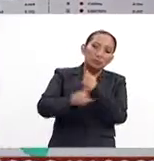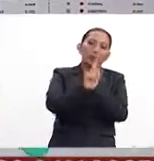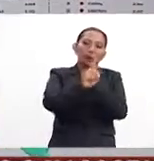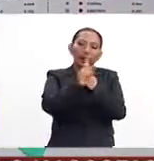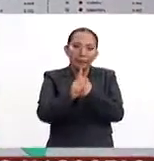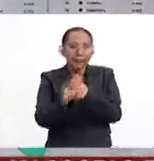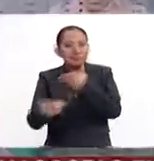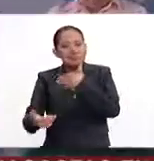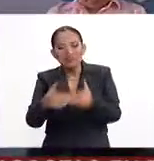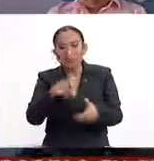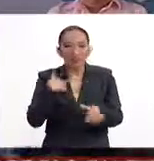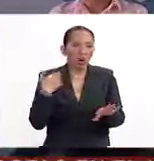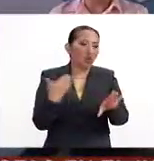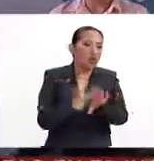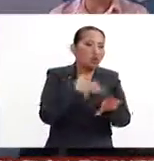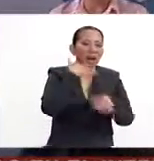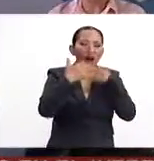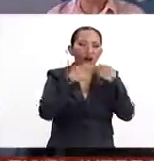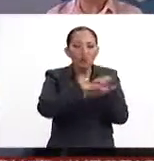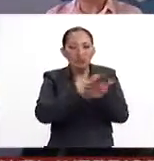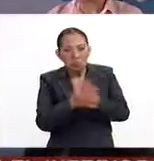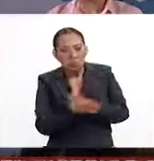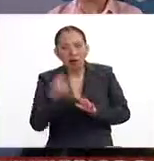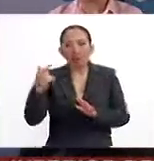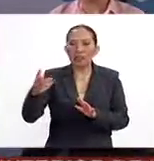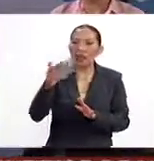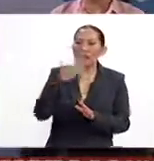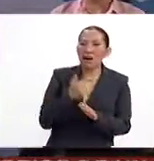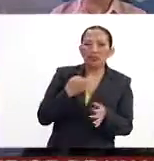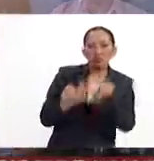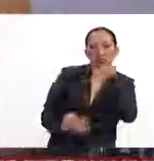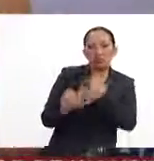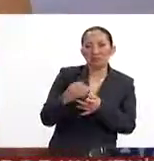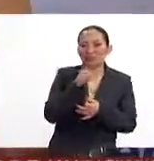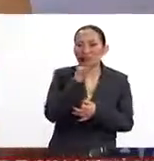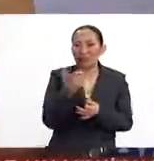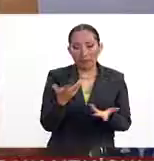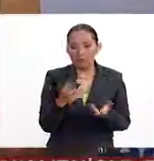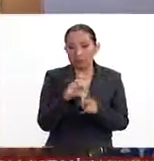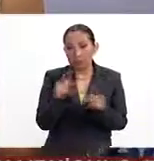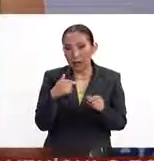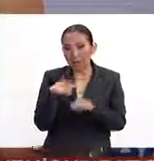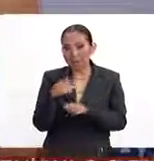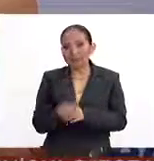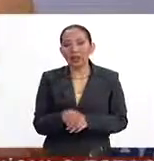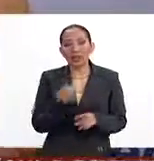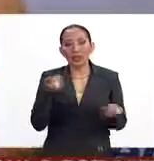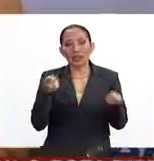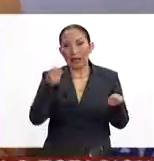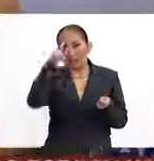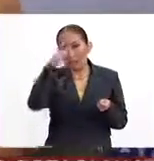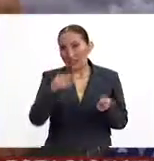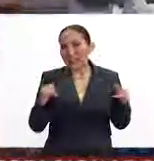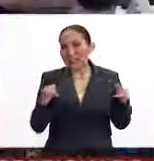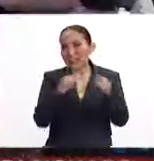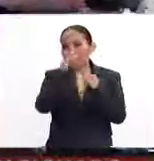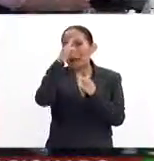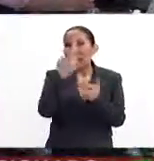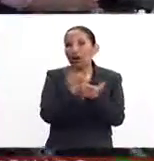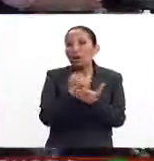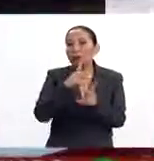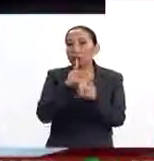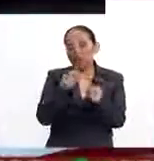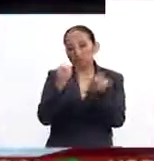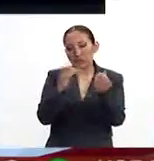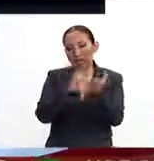que tiene que ver con el combate a la corrupción y a la impunidad es lo que realmente generarán paz. Patricia Dobeso, coordinadora en México del Instituto para la Economía y la